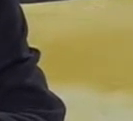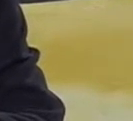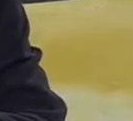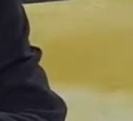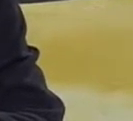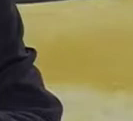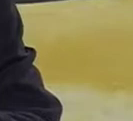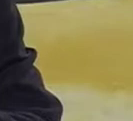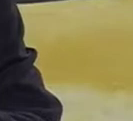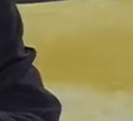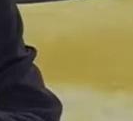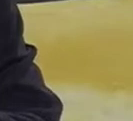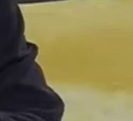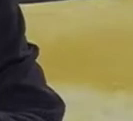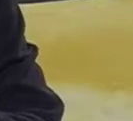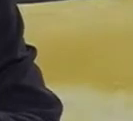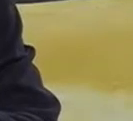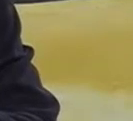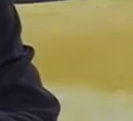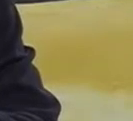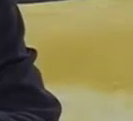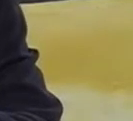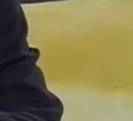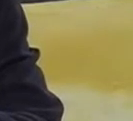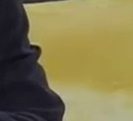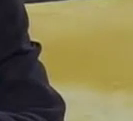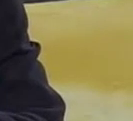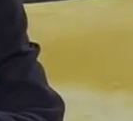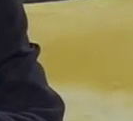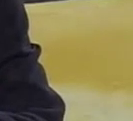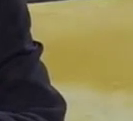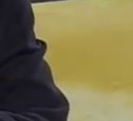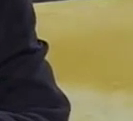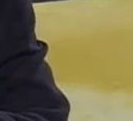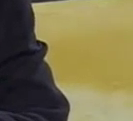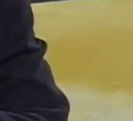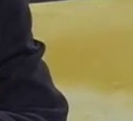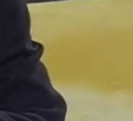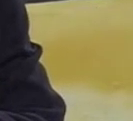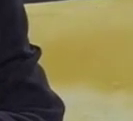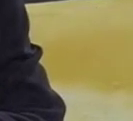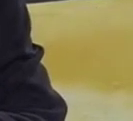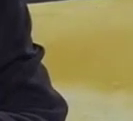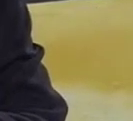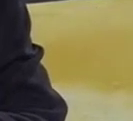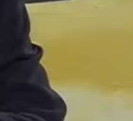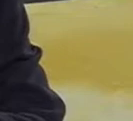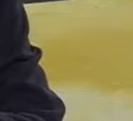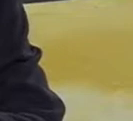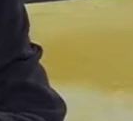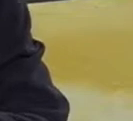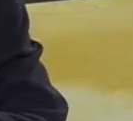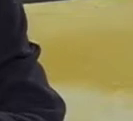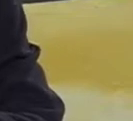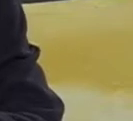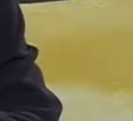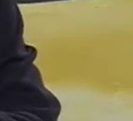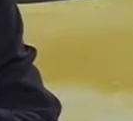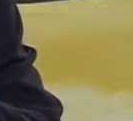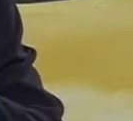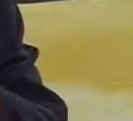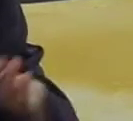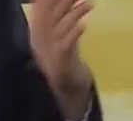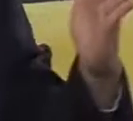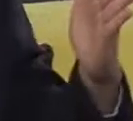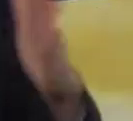el fuego divino, la pasión por Cristo, por las almas, cómo esa iglesia trabajó. Vamos a